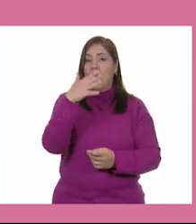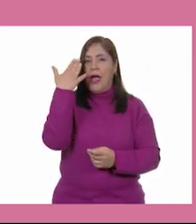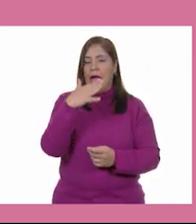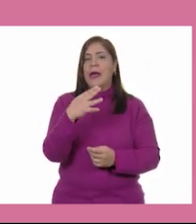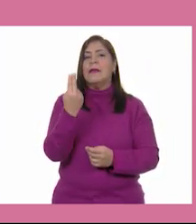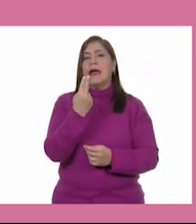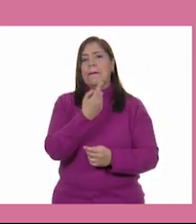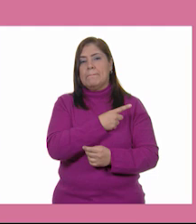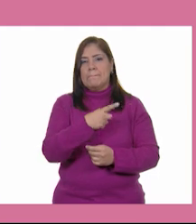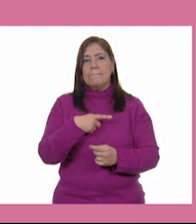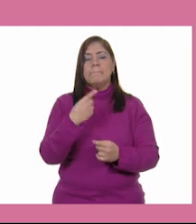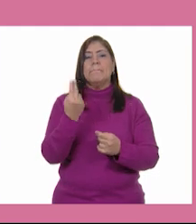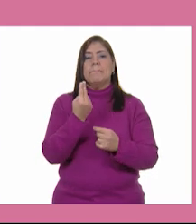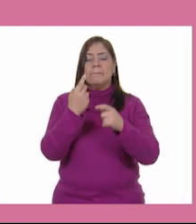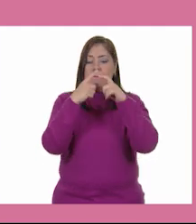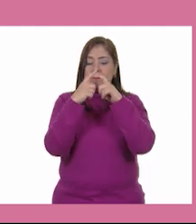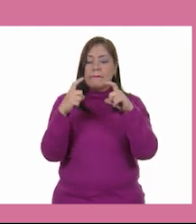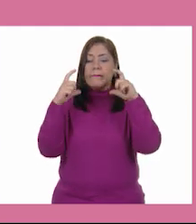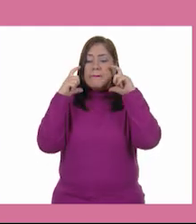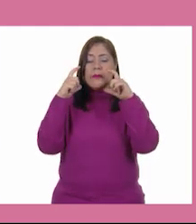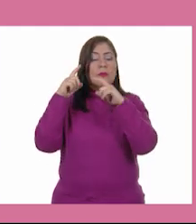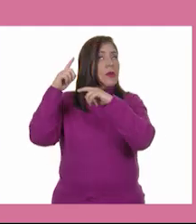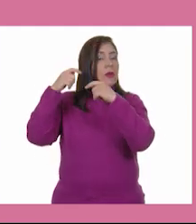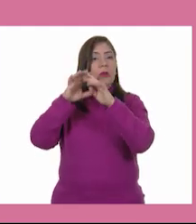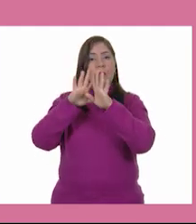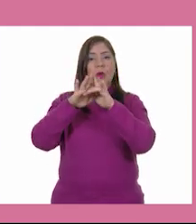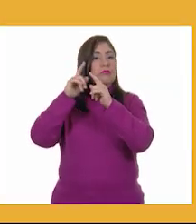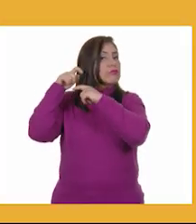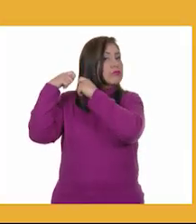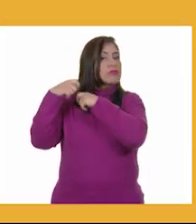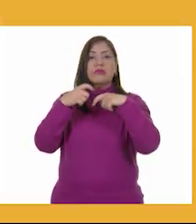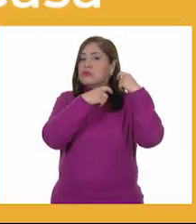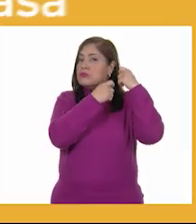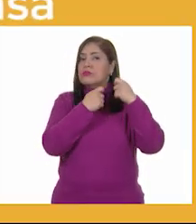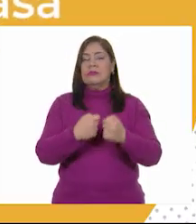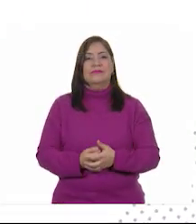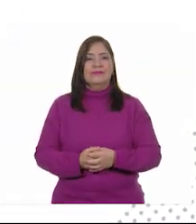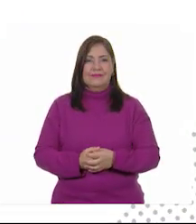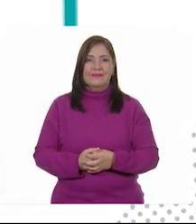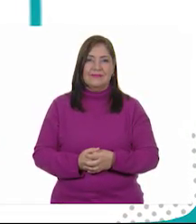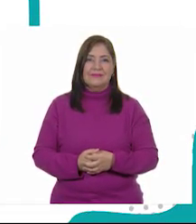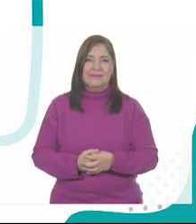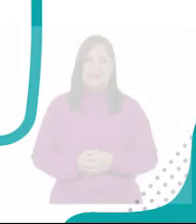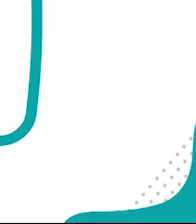deberás amarrar las cuerdas sobre tu cabeza y alrededor de tu cuello.